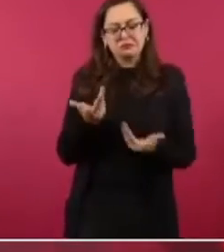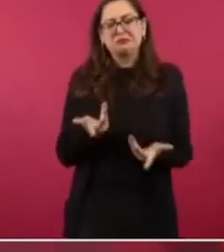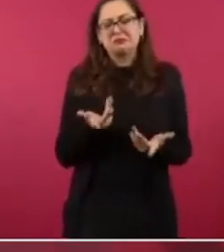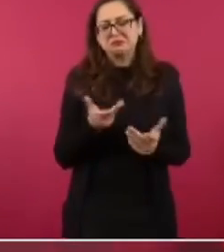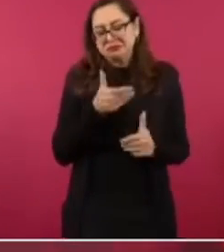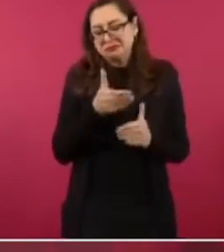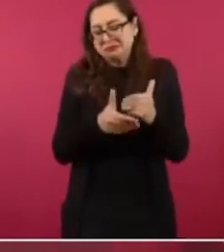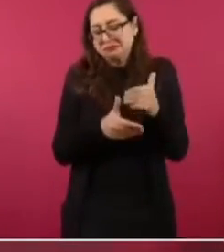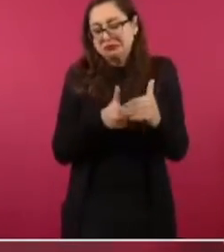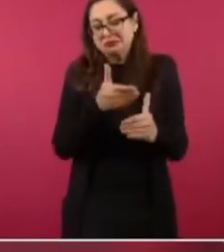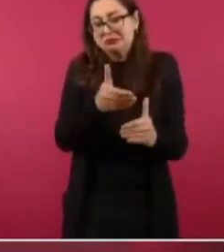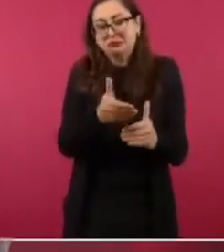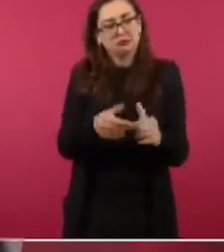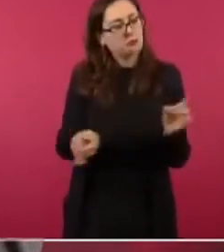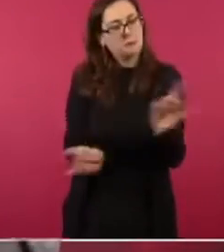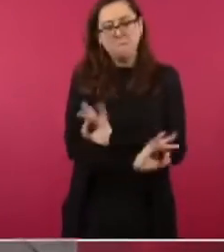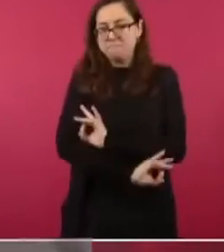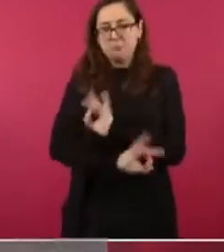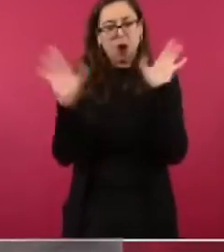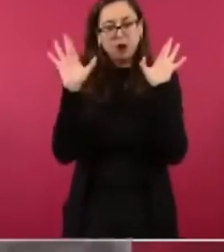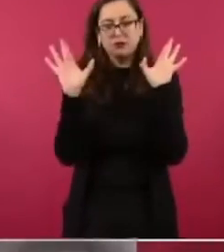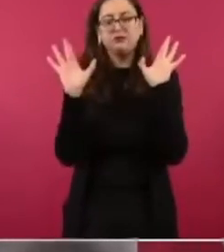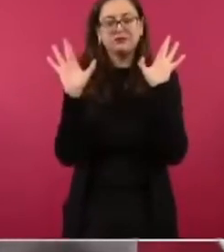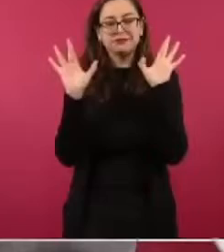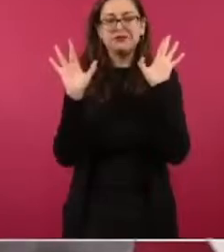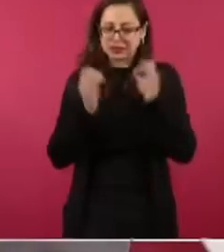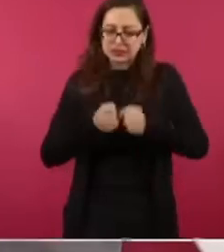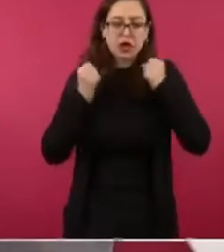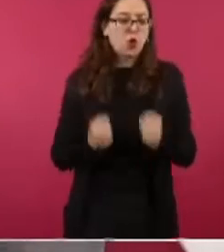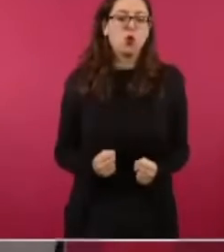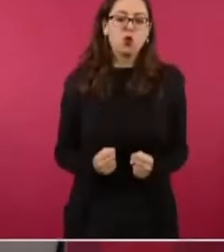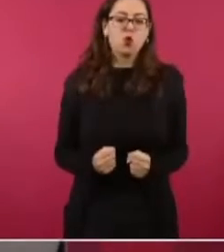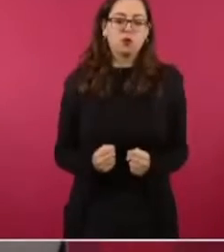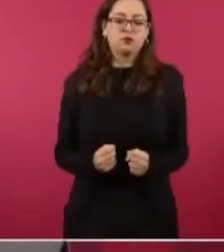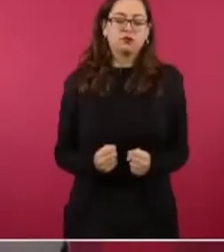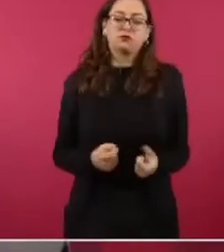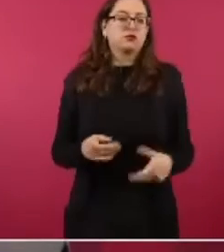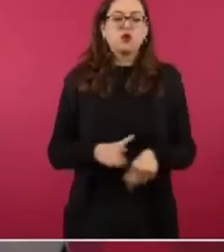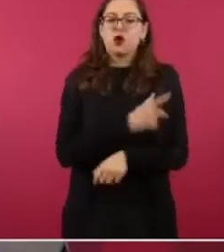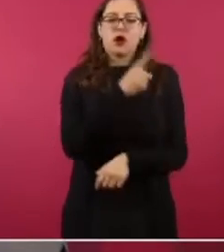pero eso no significa un buen gobierno.